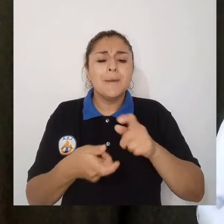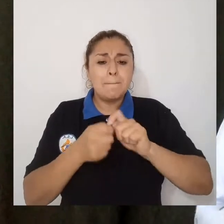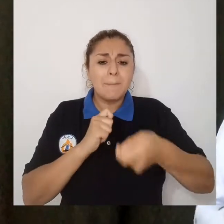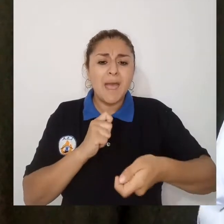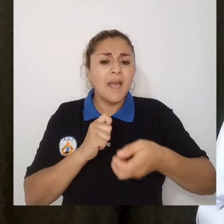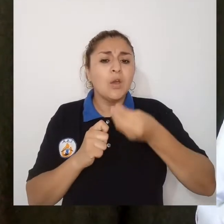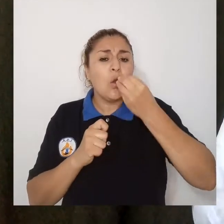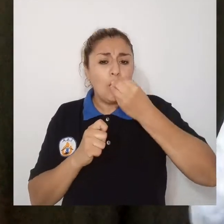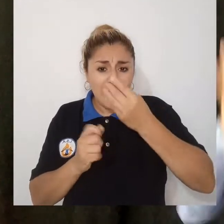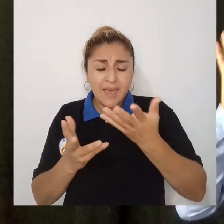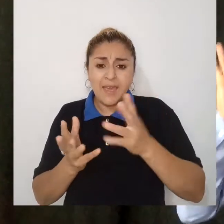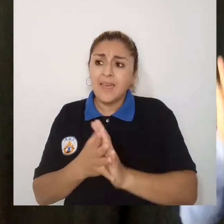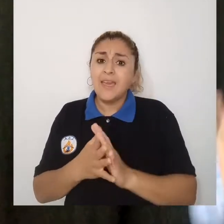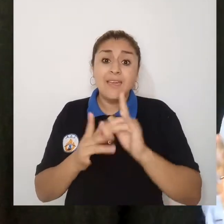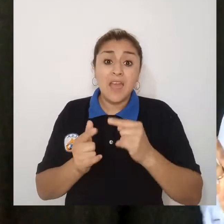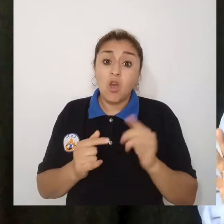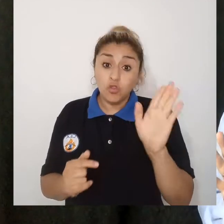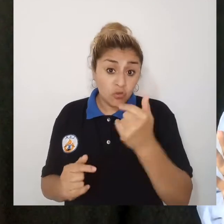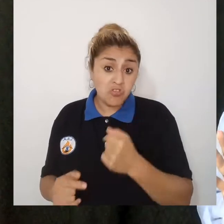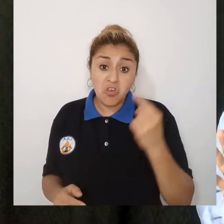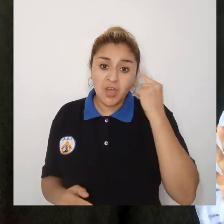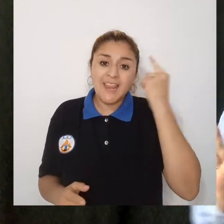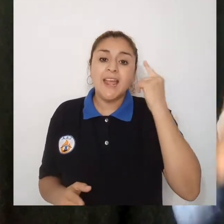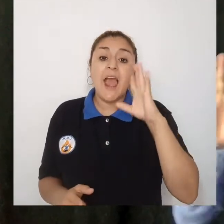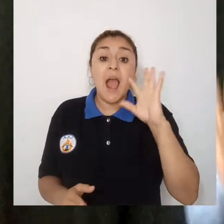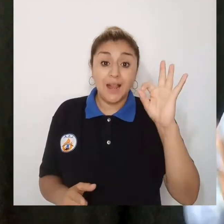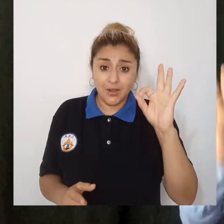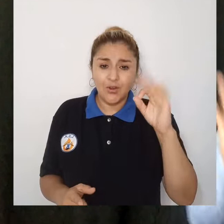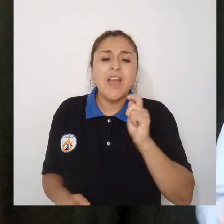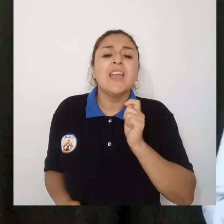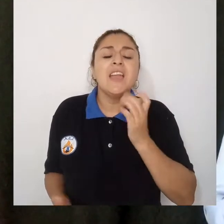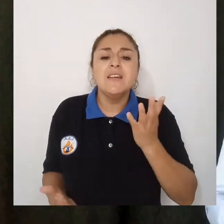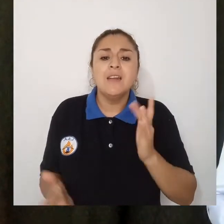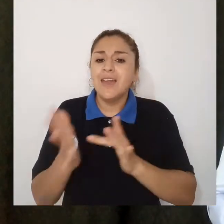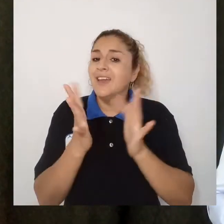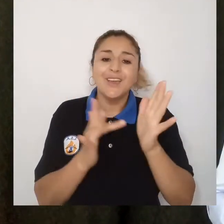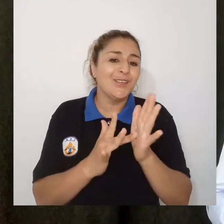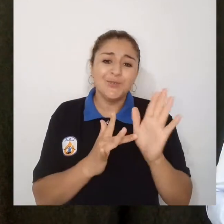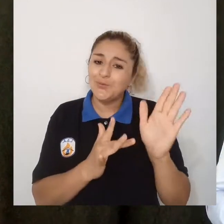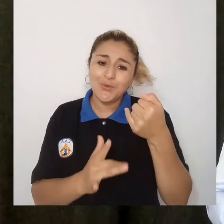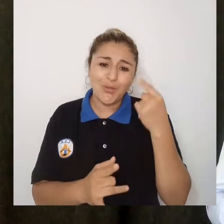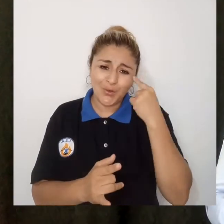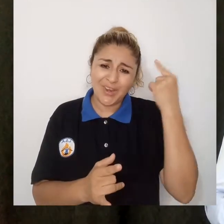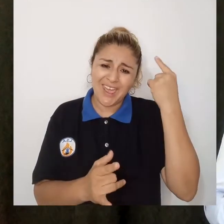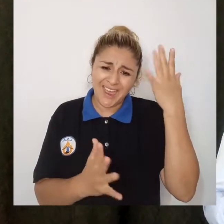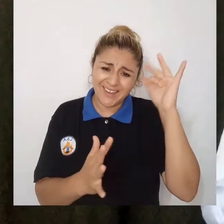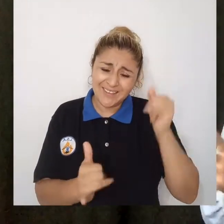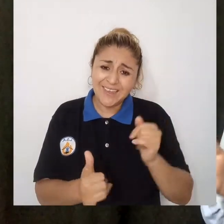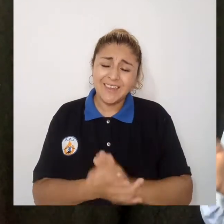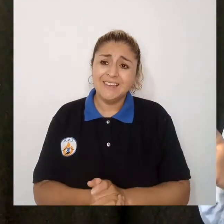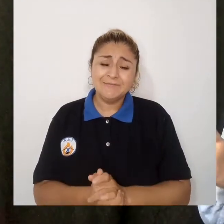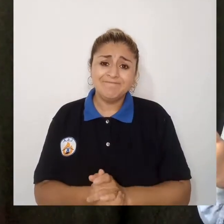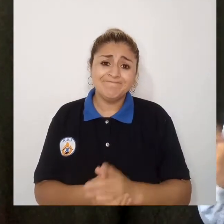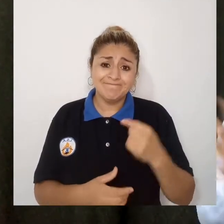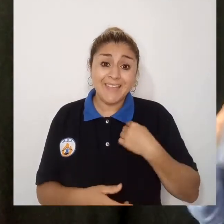ese pan todos tenían una creencia habían creído en cristo así que tenían en